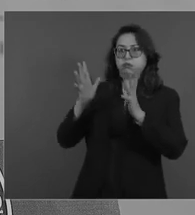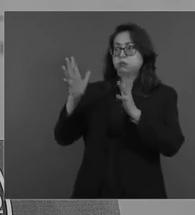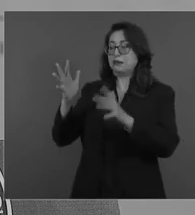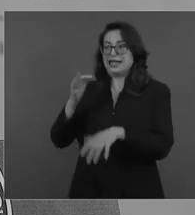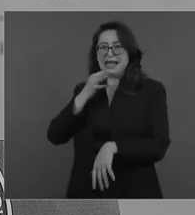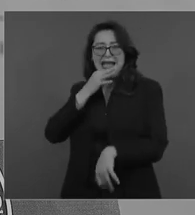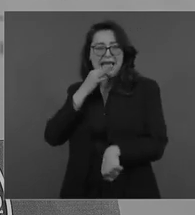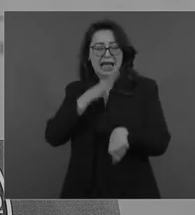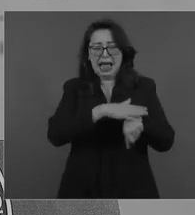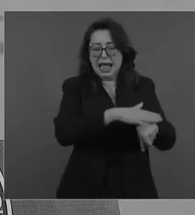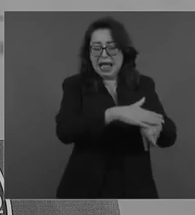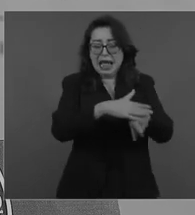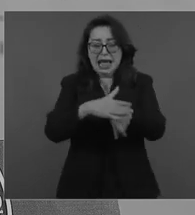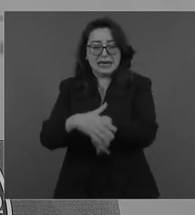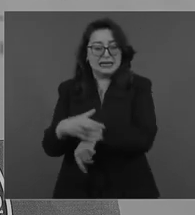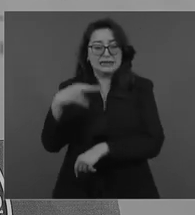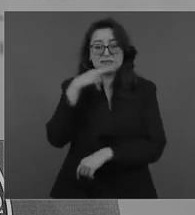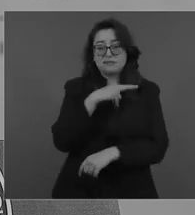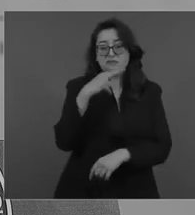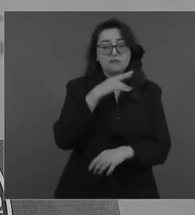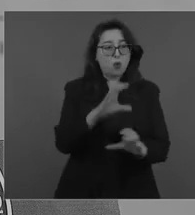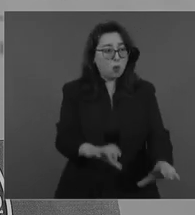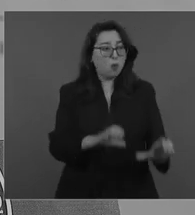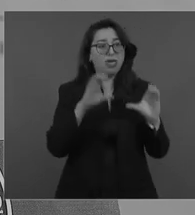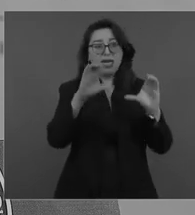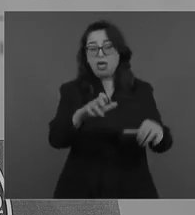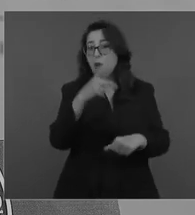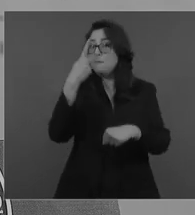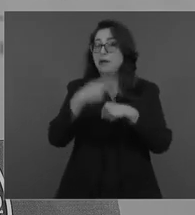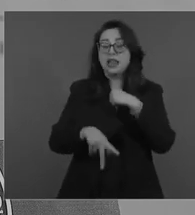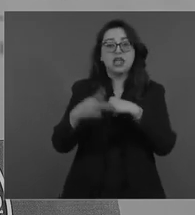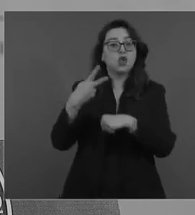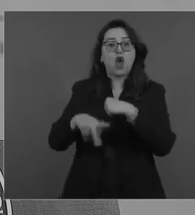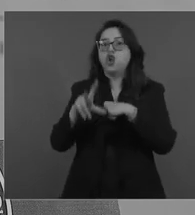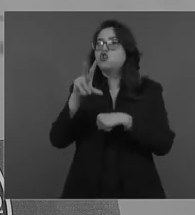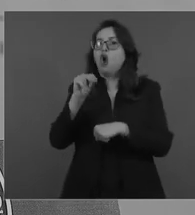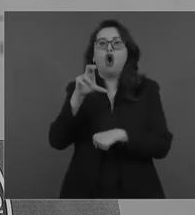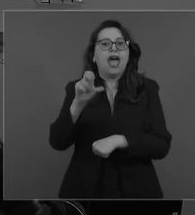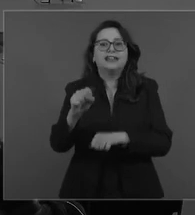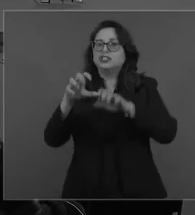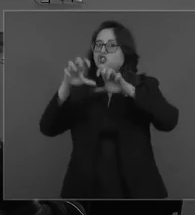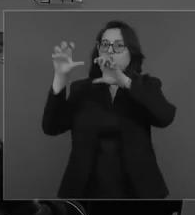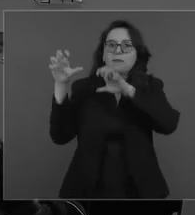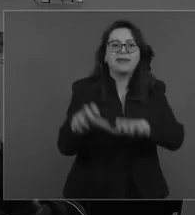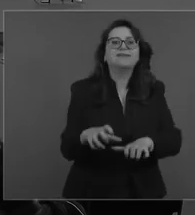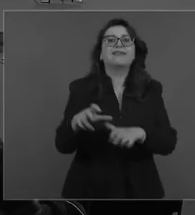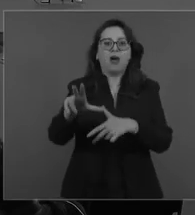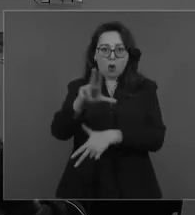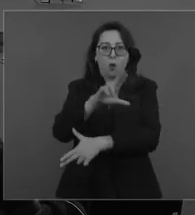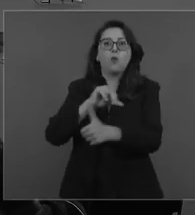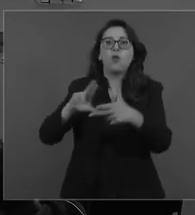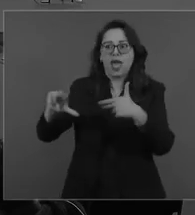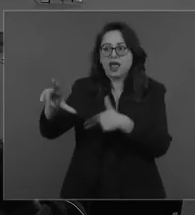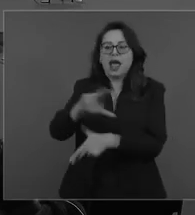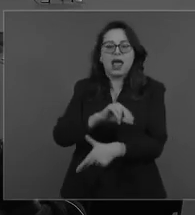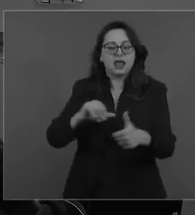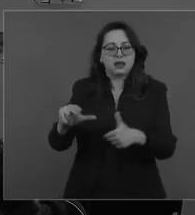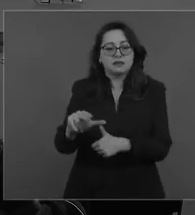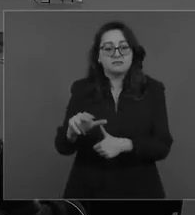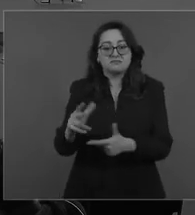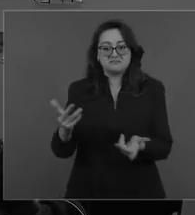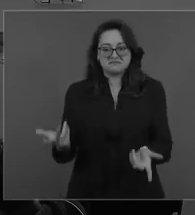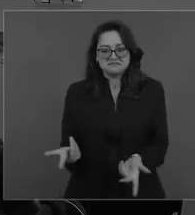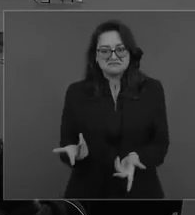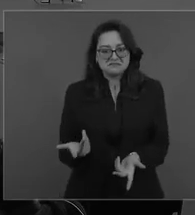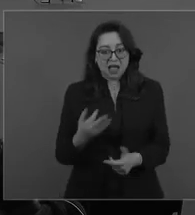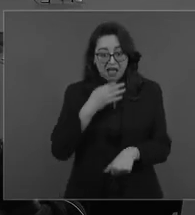resguardarse por los vientos de 240 kilómetros por hora y las lluvias torrenciales. Pero esto que,